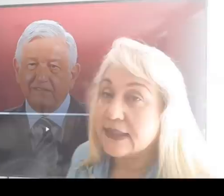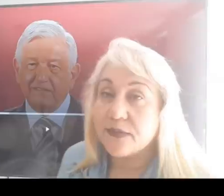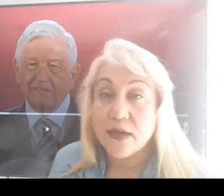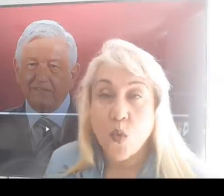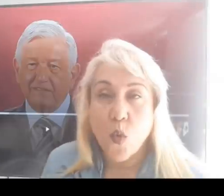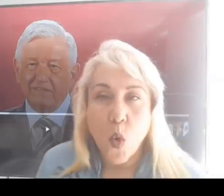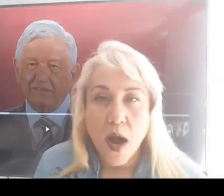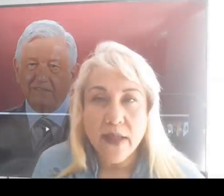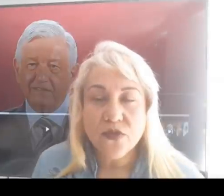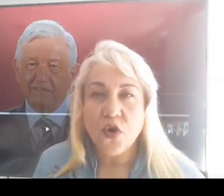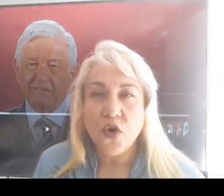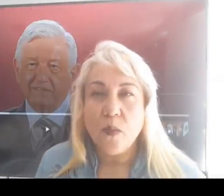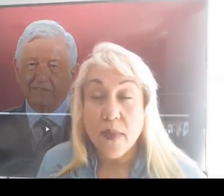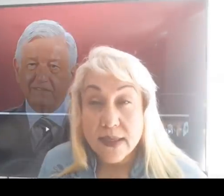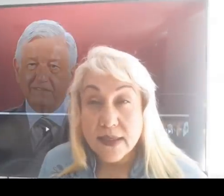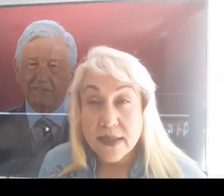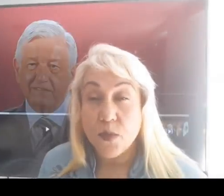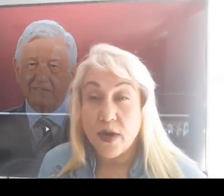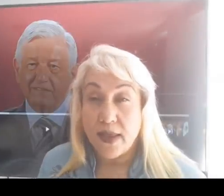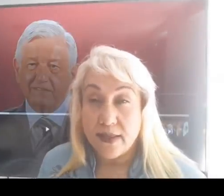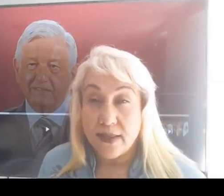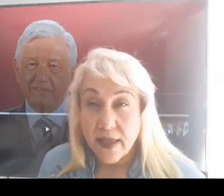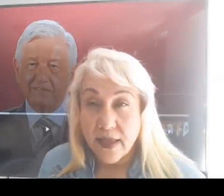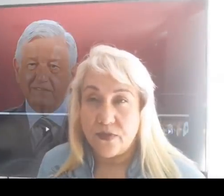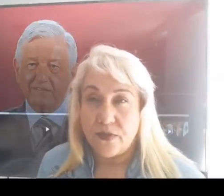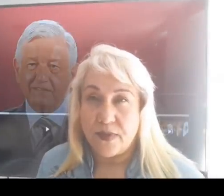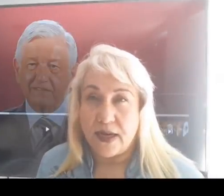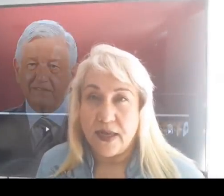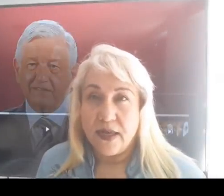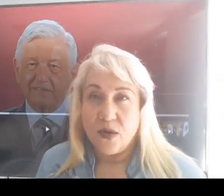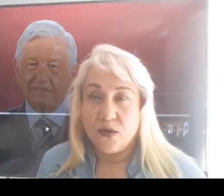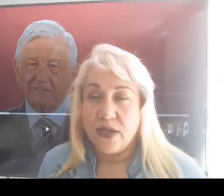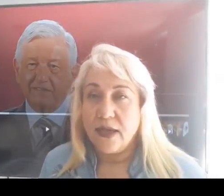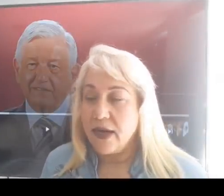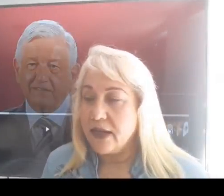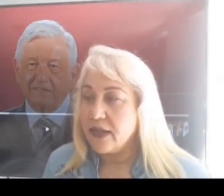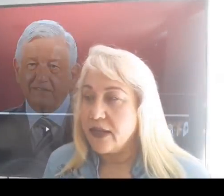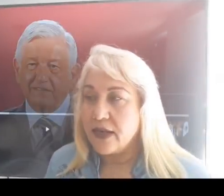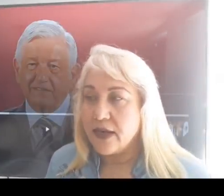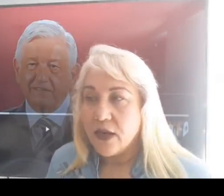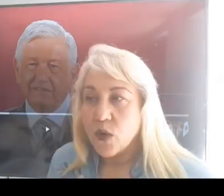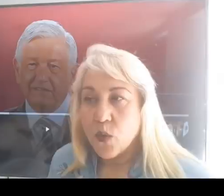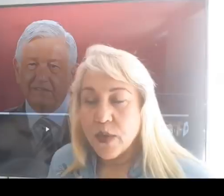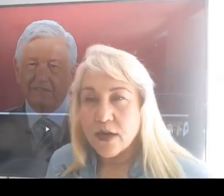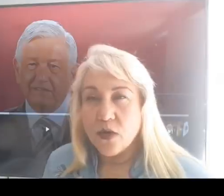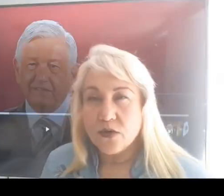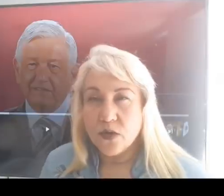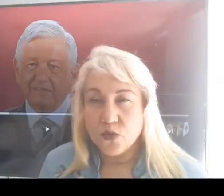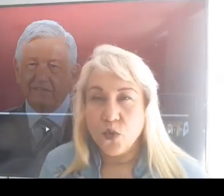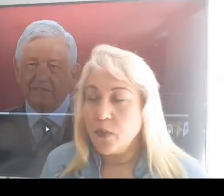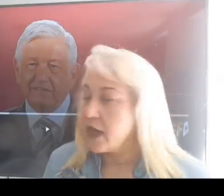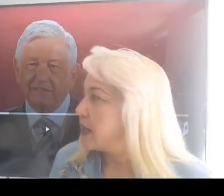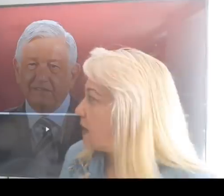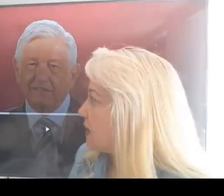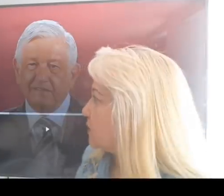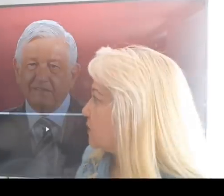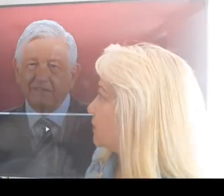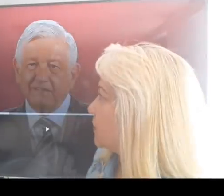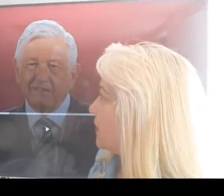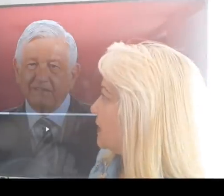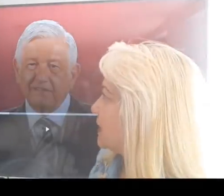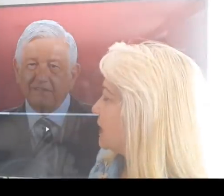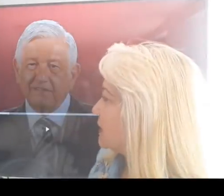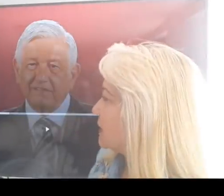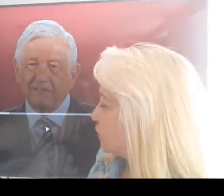a recibir 4 meses por adelantado, familia. O sea que van a tener cubierto hasta octubre, y esto